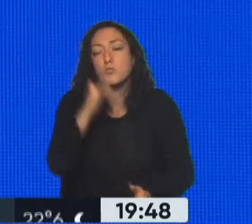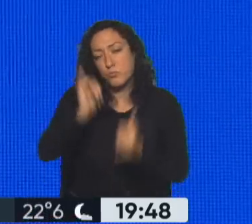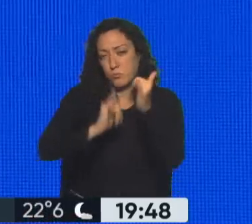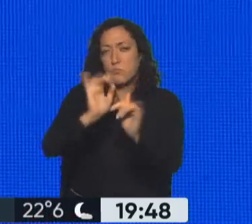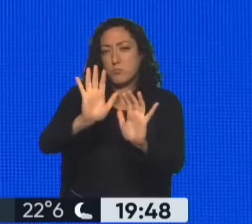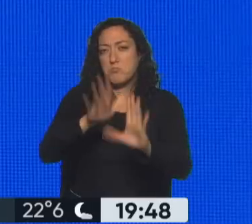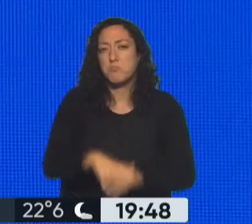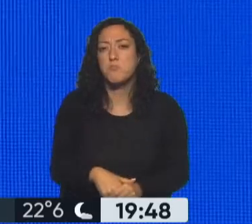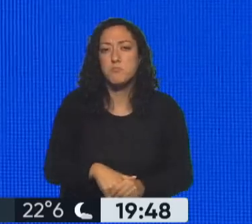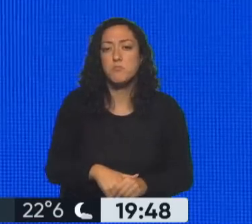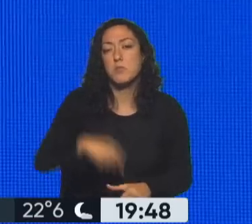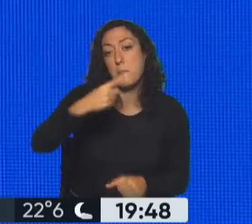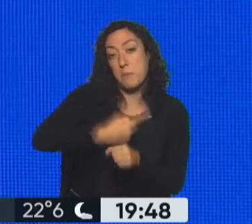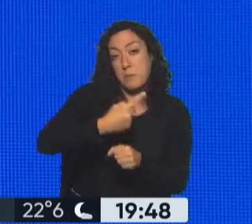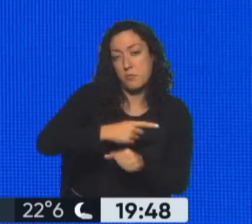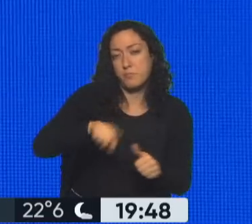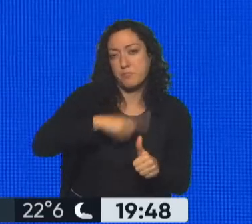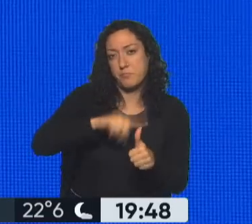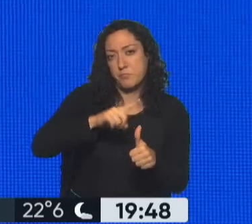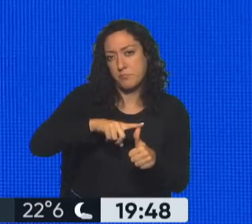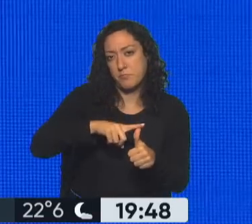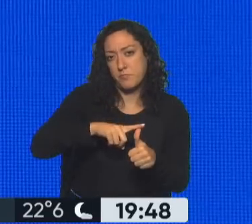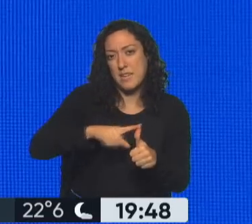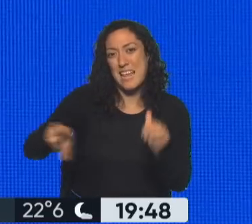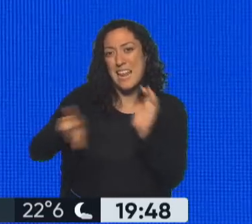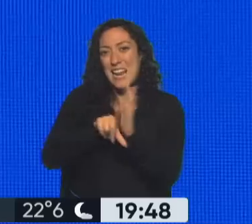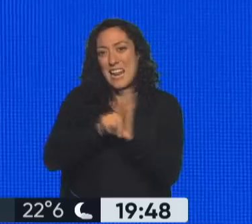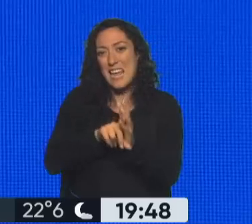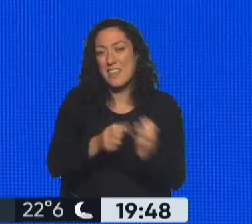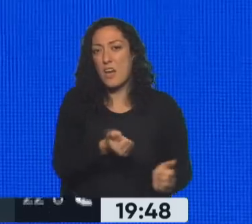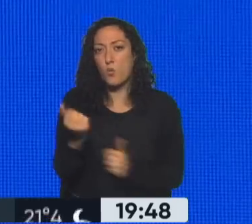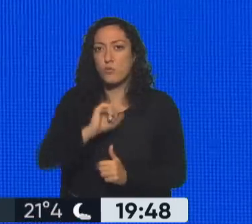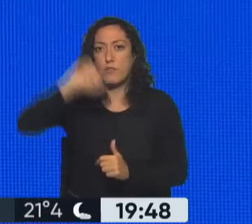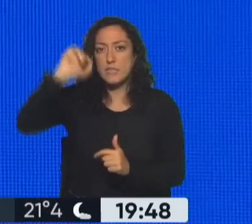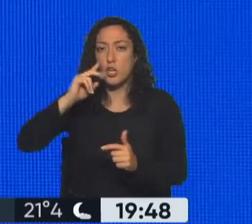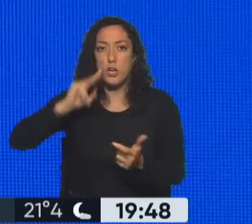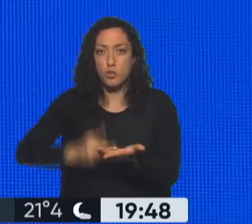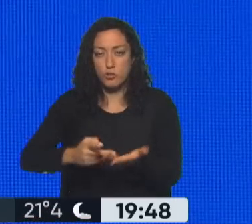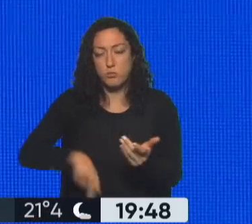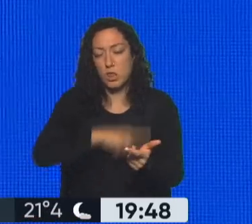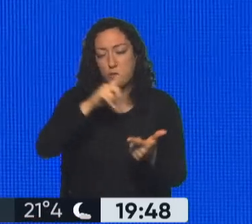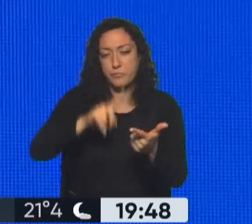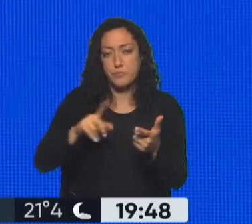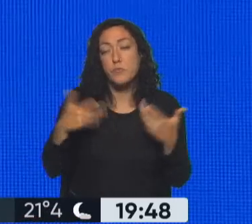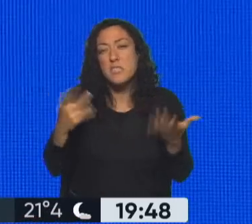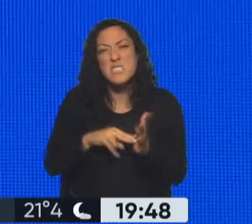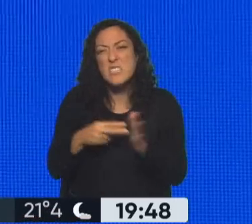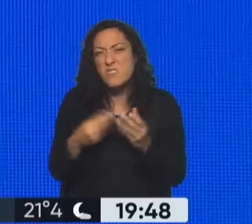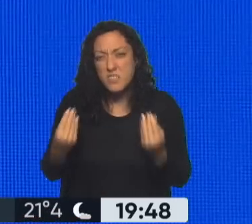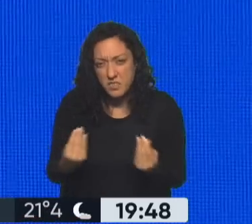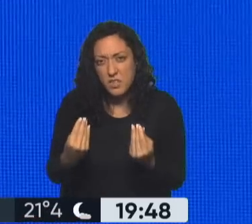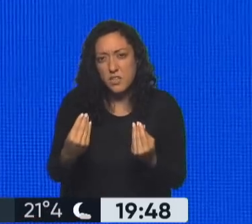ser. Primero, reconocimiento por ley del ajuste por inflación. O sea,